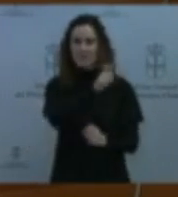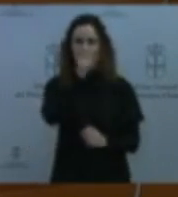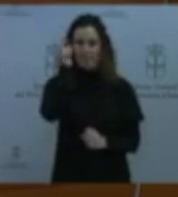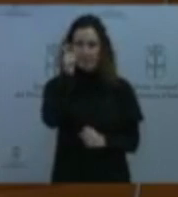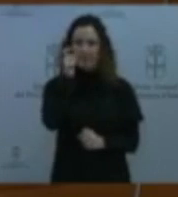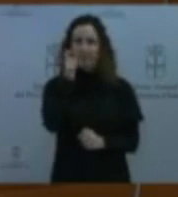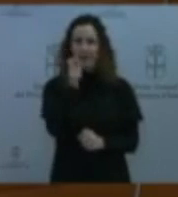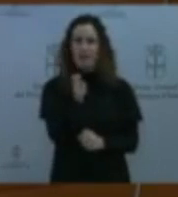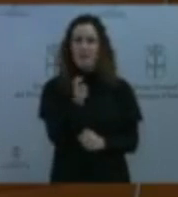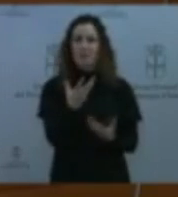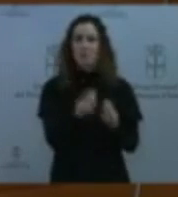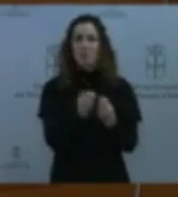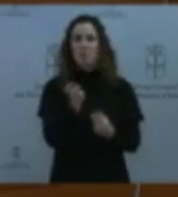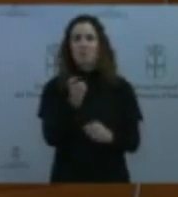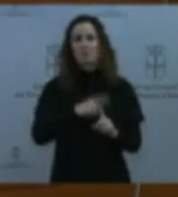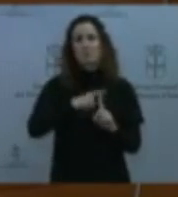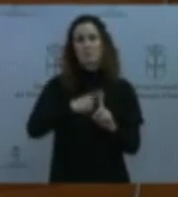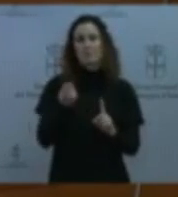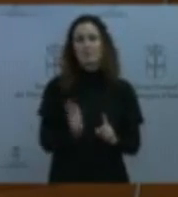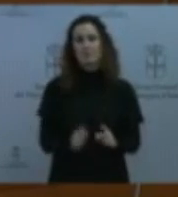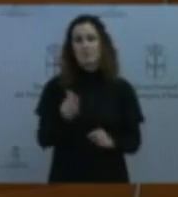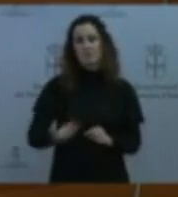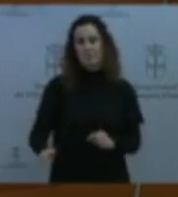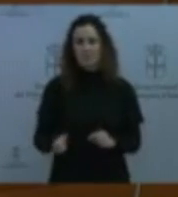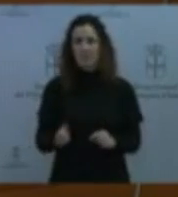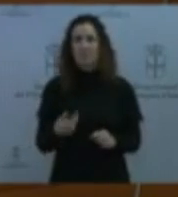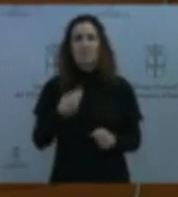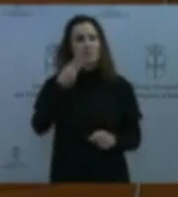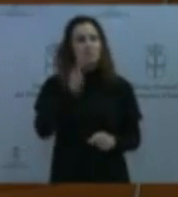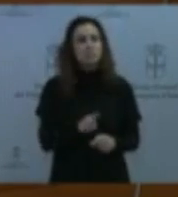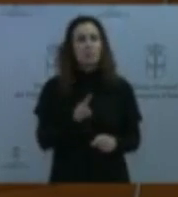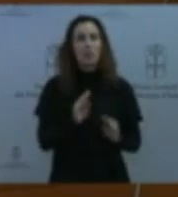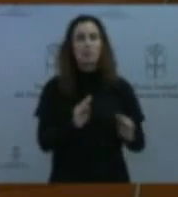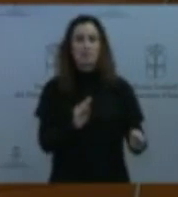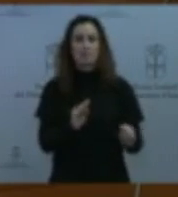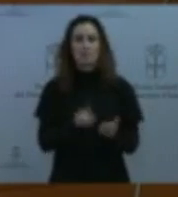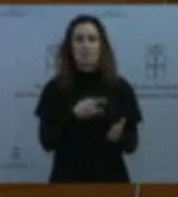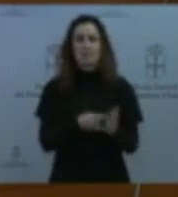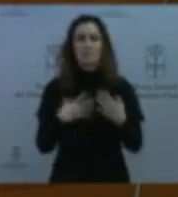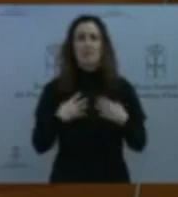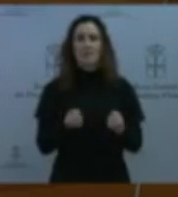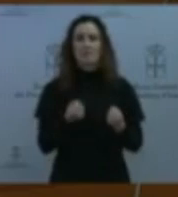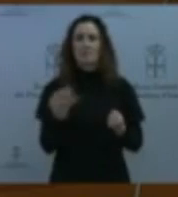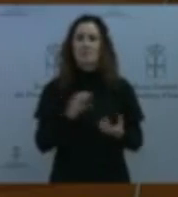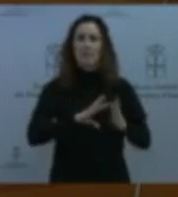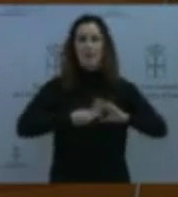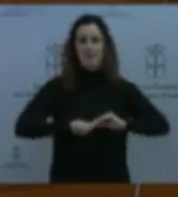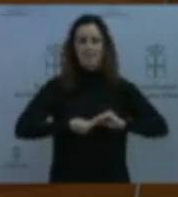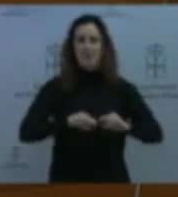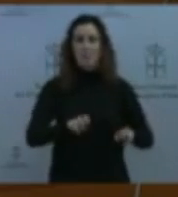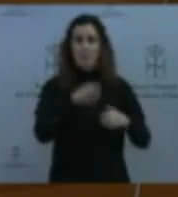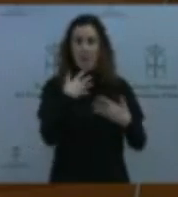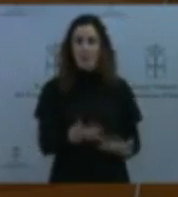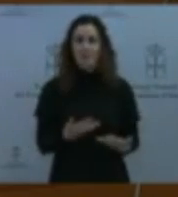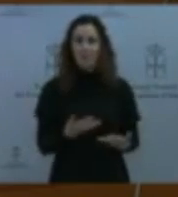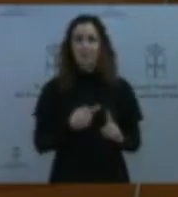profesionales. Reconozco claramente que el sistema sanitario tiene que amoldarse a los nuevos tiempos y hay categorías que son